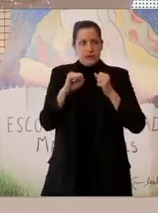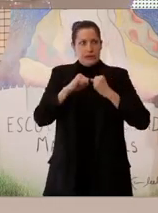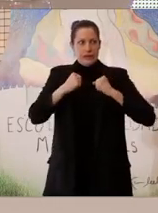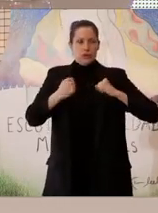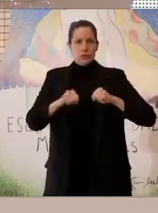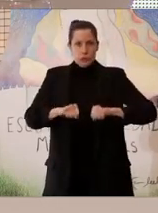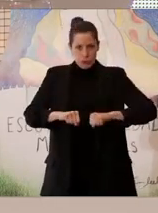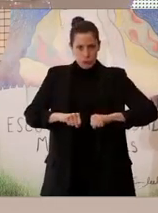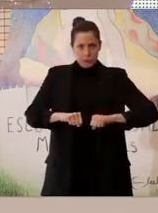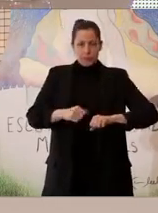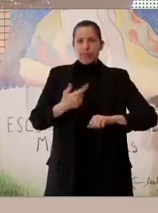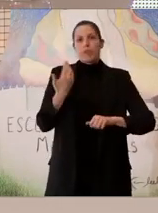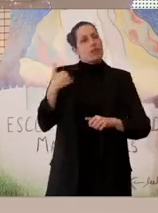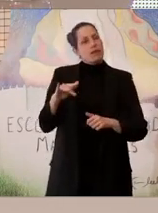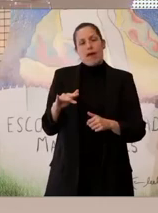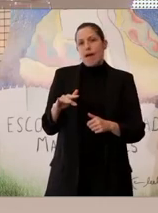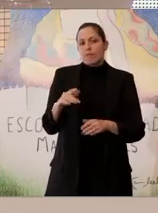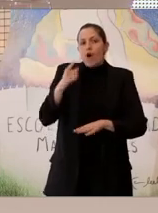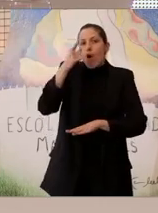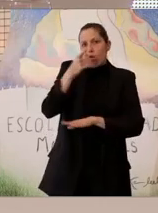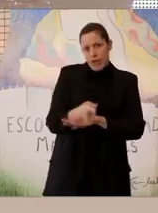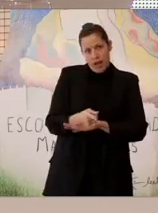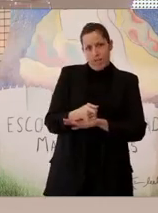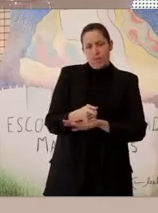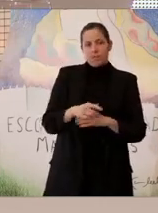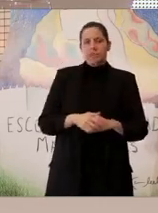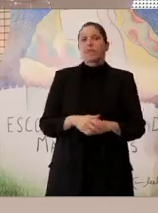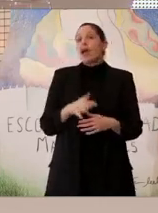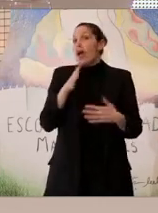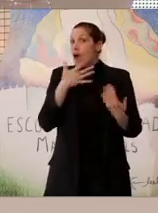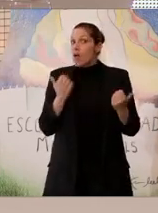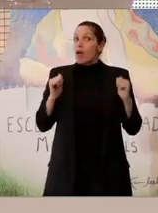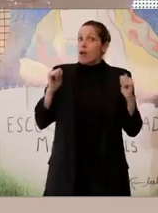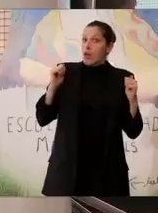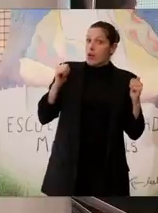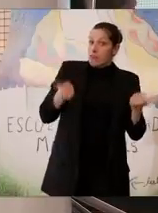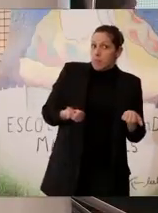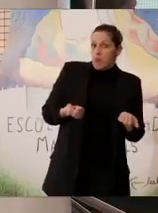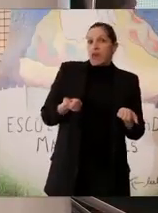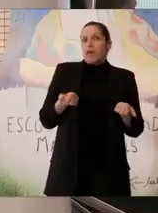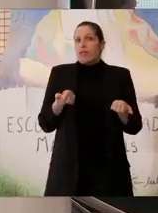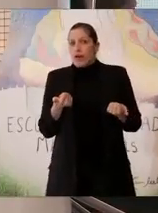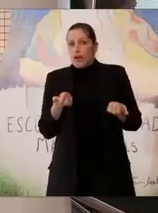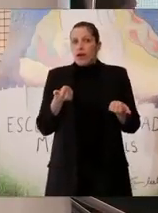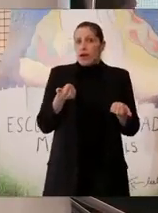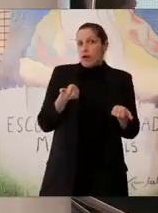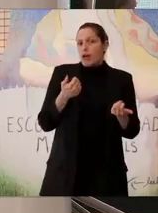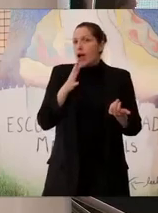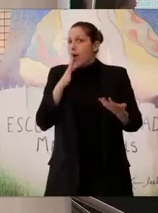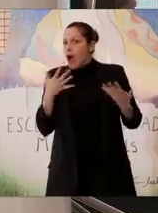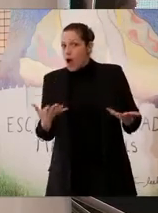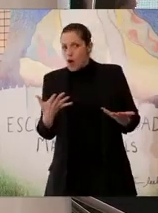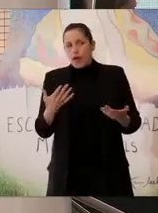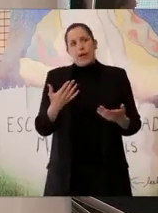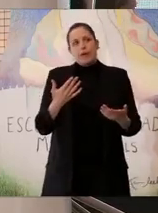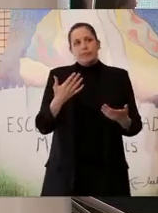obligaba con carácter. Pero bueno, aquí la normativa y los convenios internacionales, pues parece que todavía no los tomamos en serio, hasta que afortunadamente llega el Tribunal